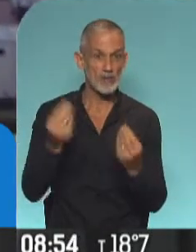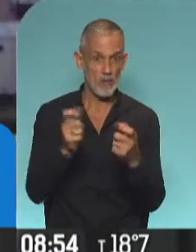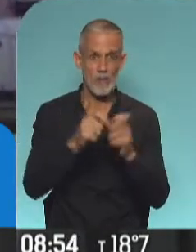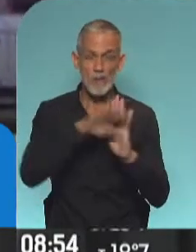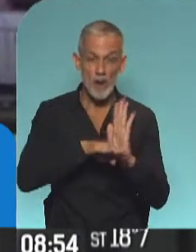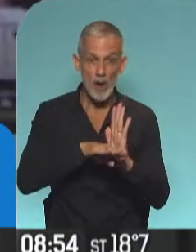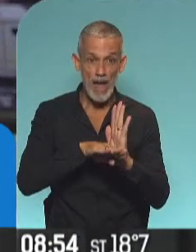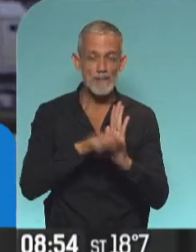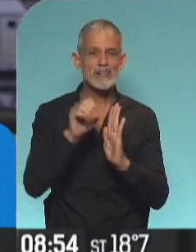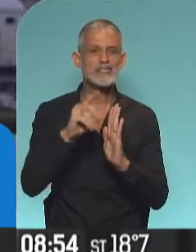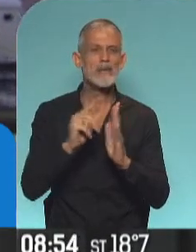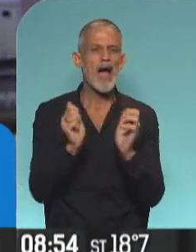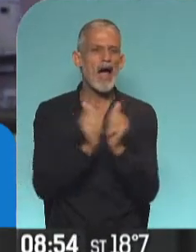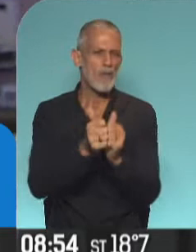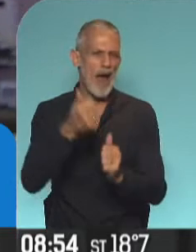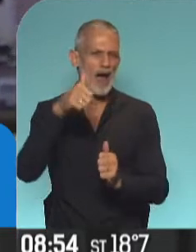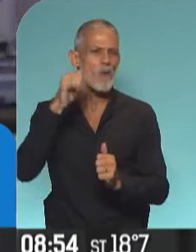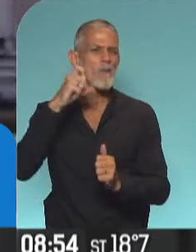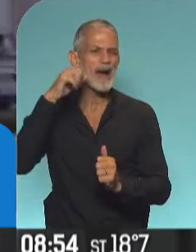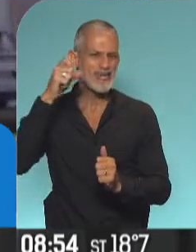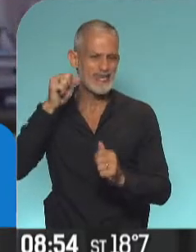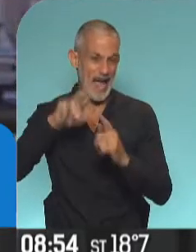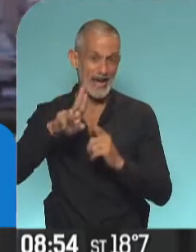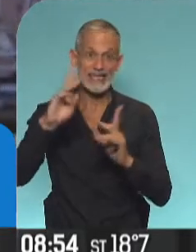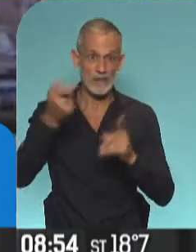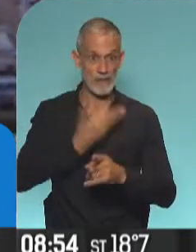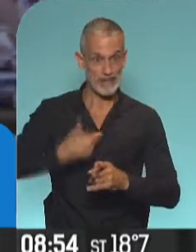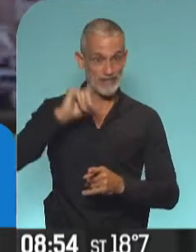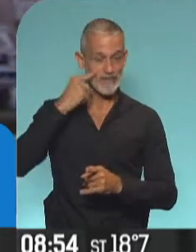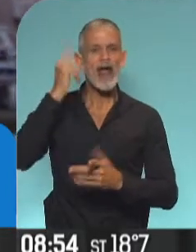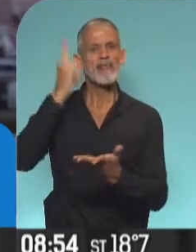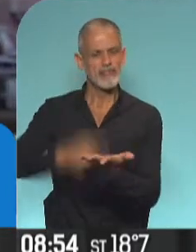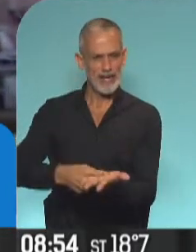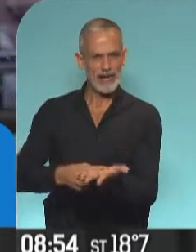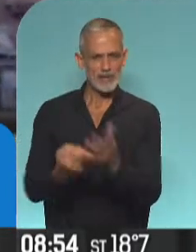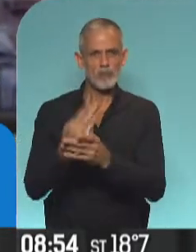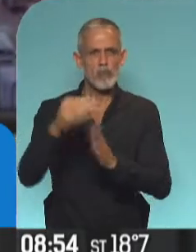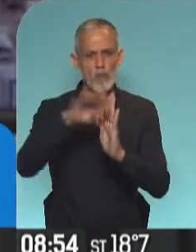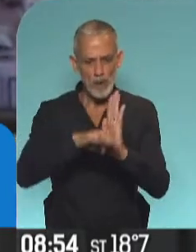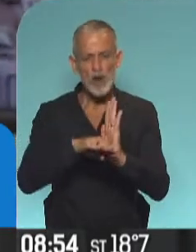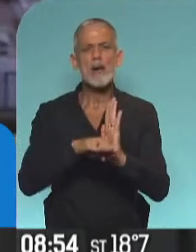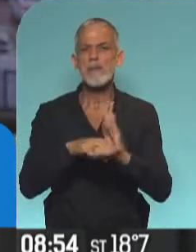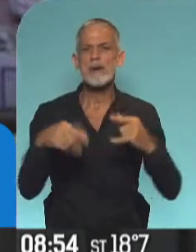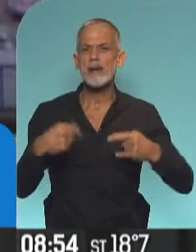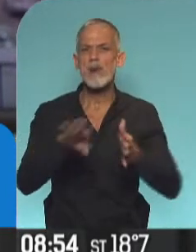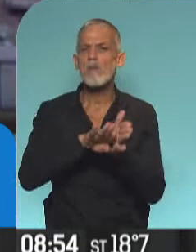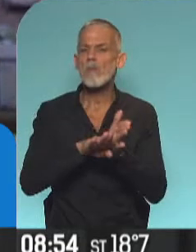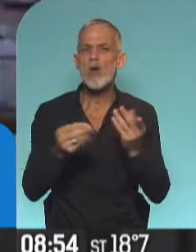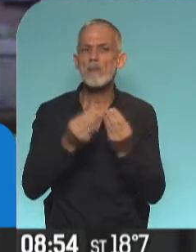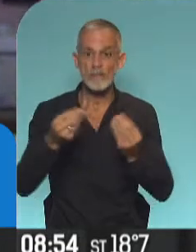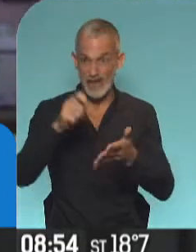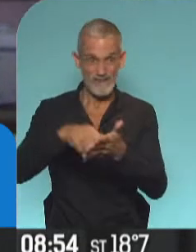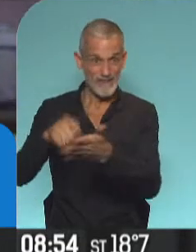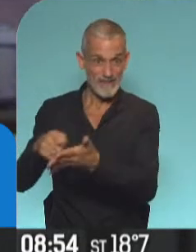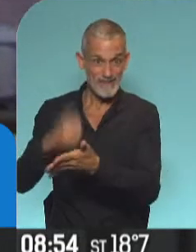que es el programa Acompañar, que fue creado también por decreto del presidente, que es un programa por el cual de hecho ya tenemos